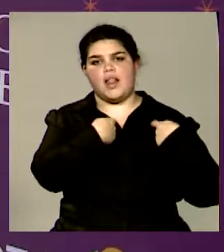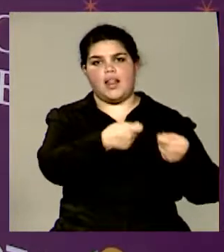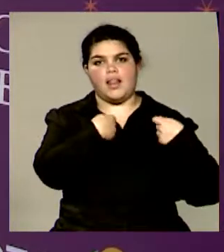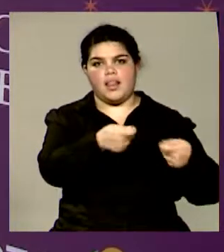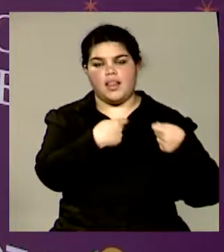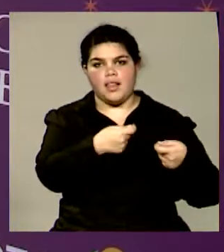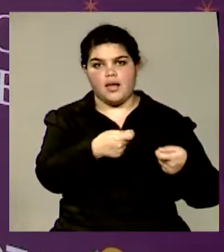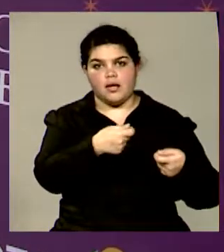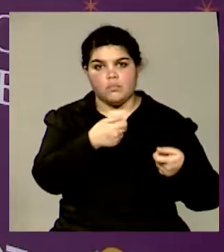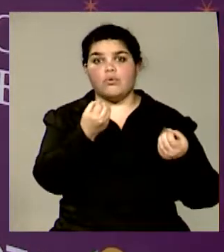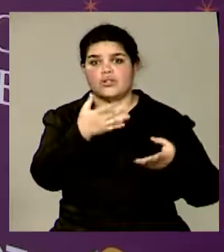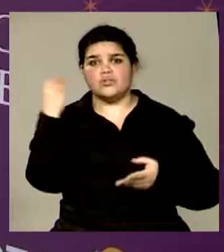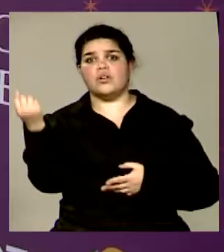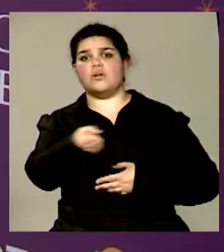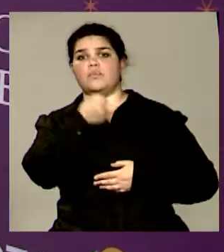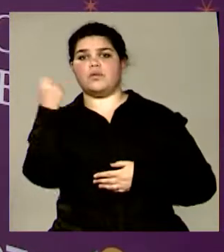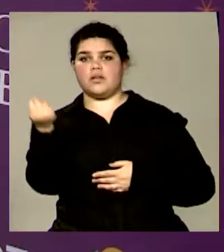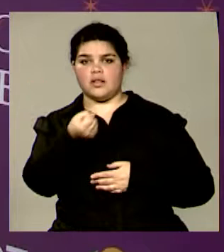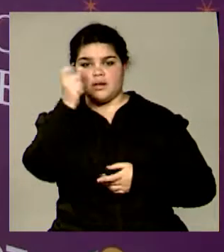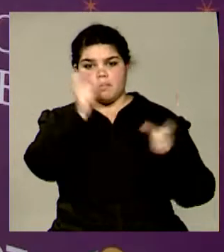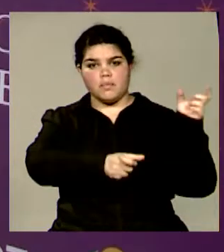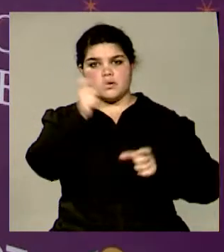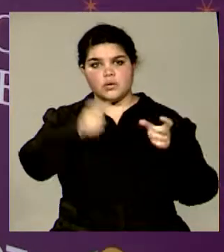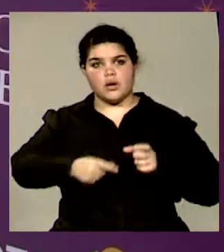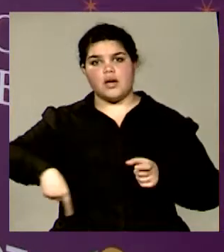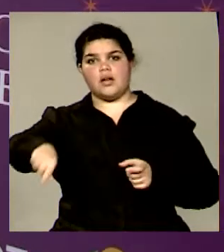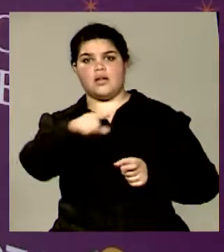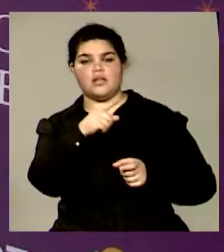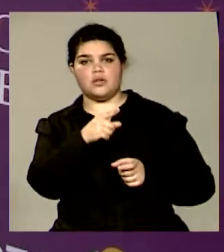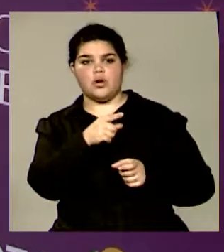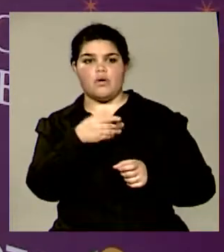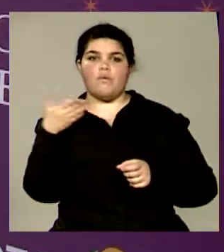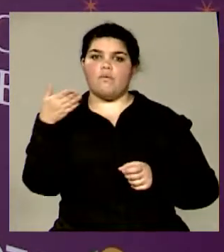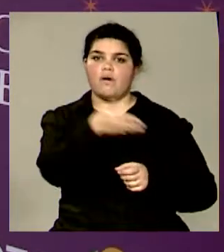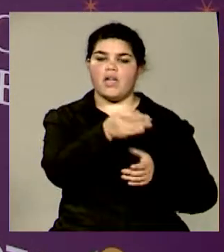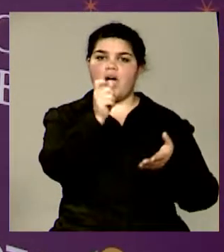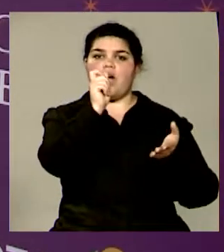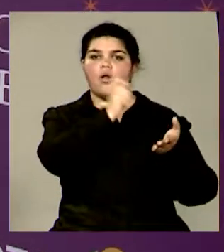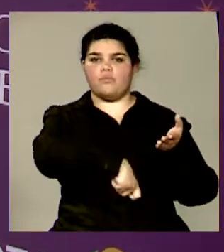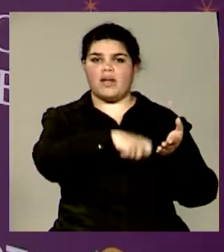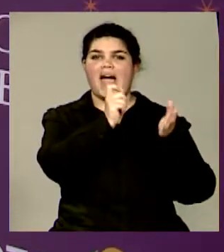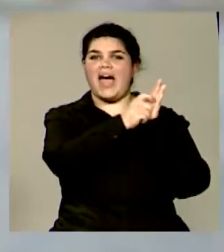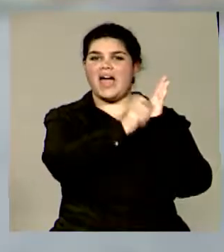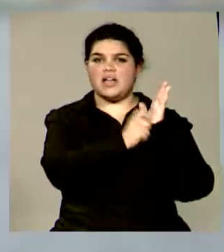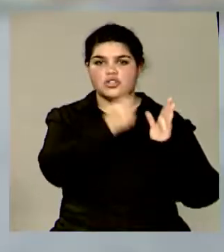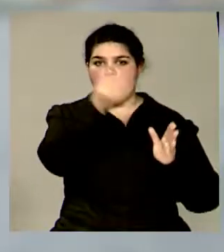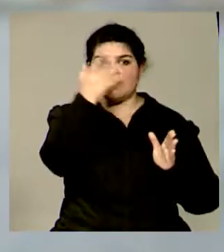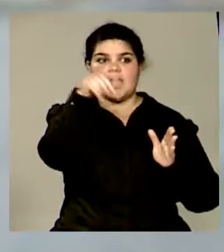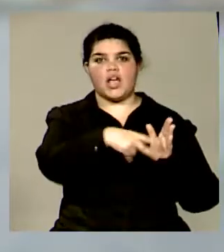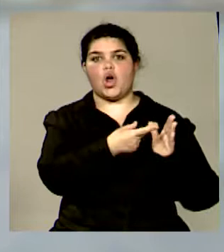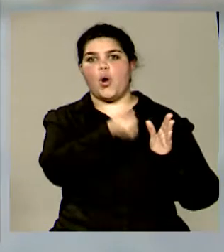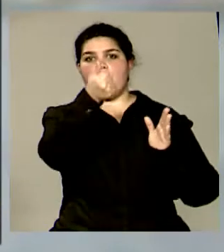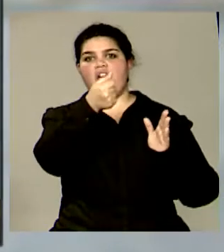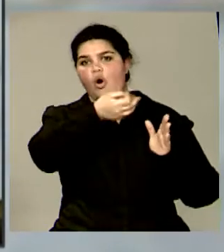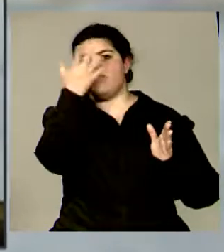todas las personas que jueguen se tomen el trabajo de ir a una agencia oficial y comprar su ticket oficial ahí.